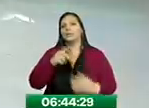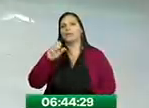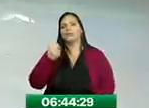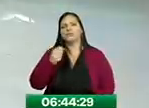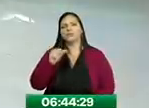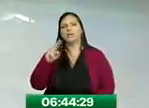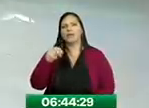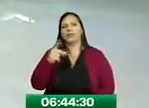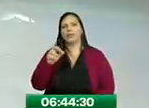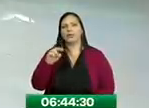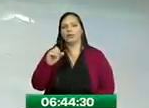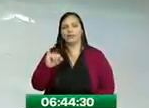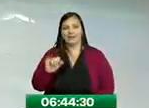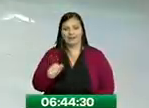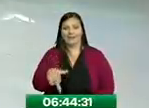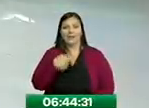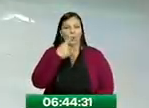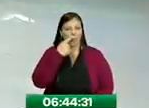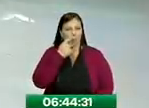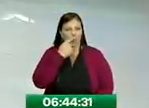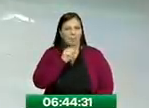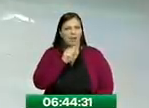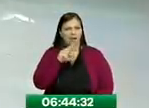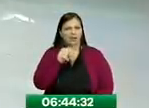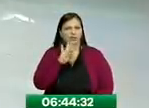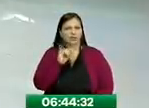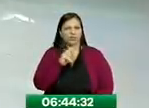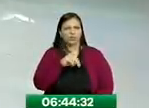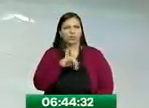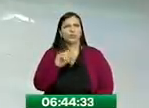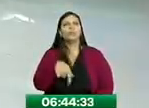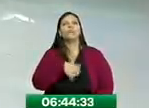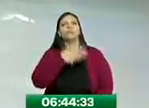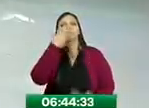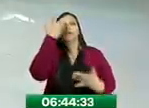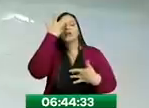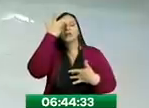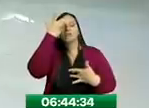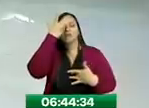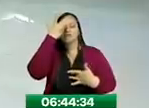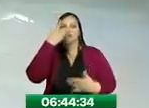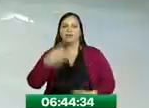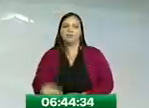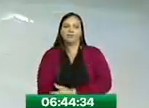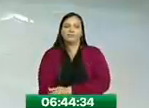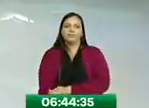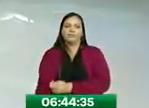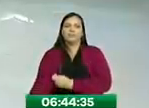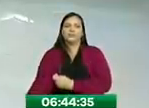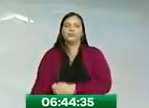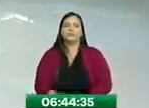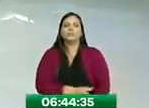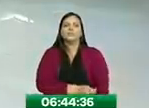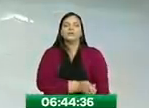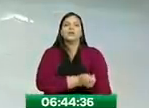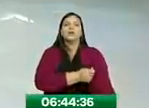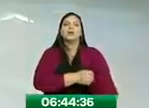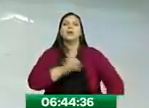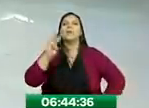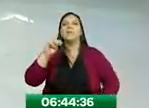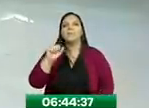del Sampdoria, Torpsi de Sampdoria, del Sampdoria también está De Paoli, este buen jugador también, Barto Brzeski también del